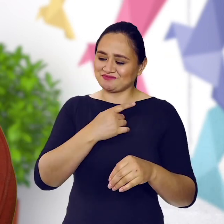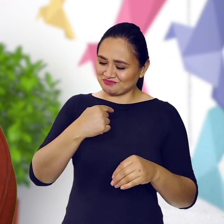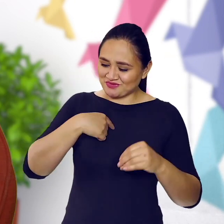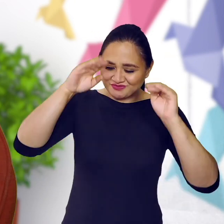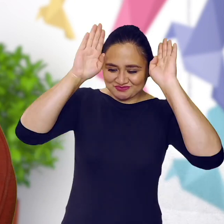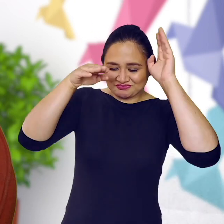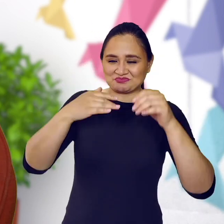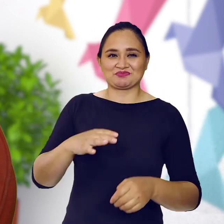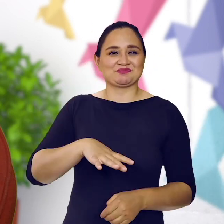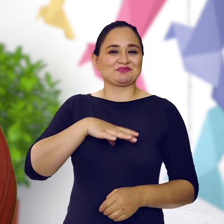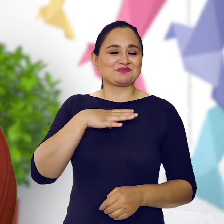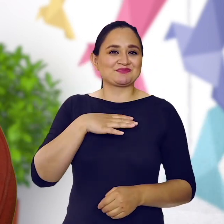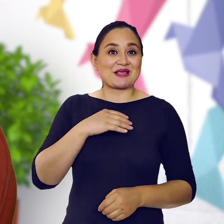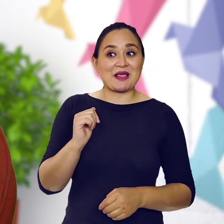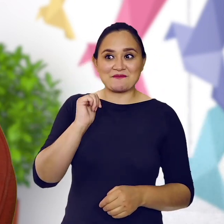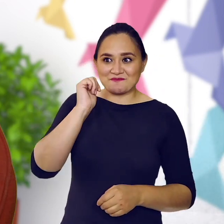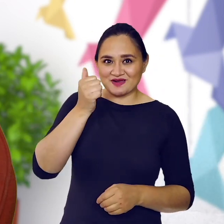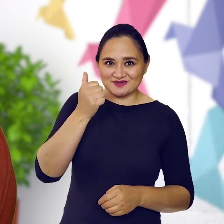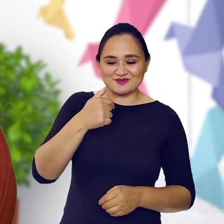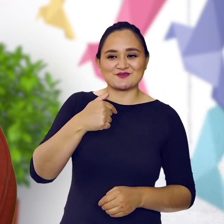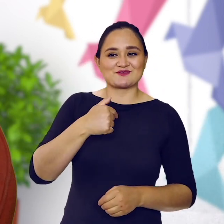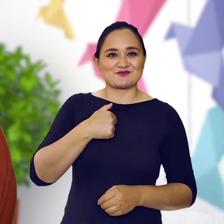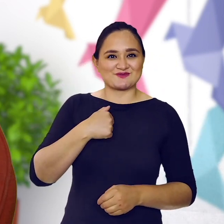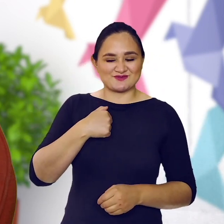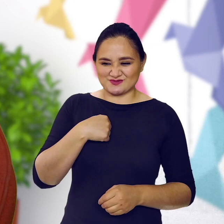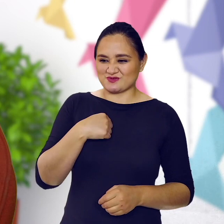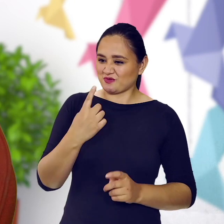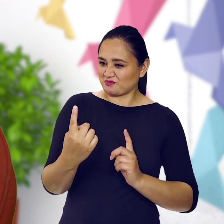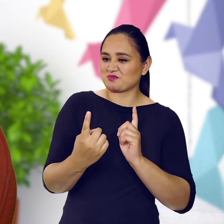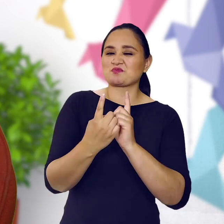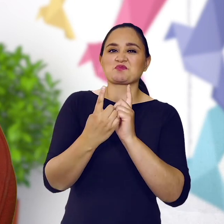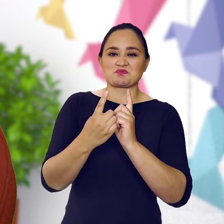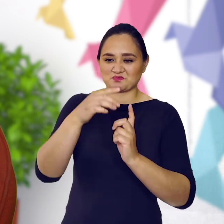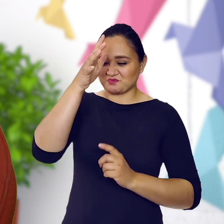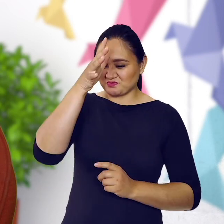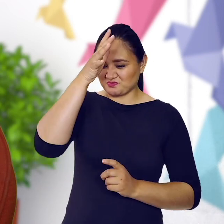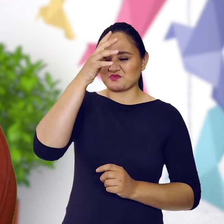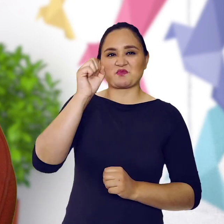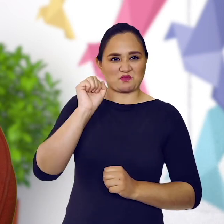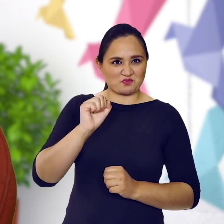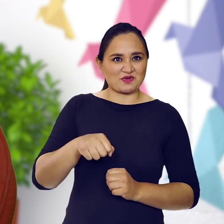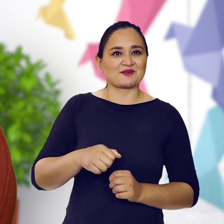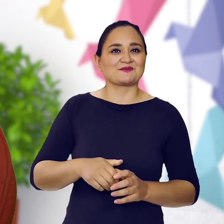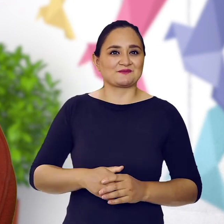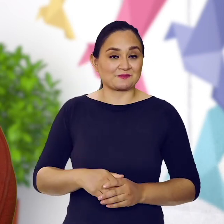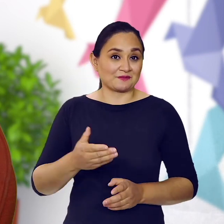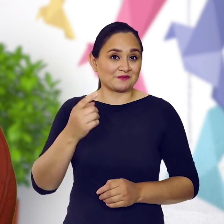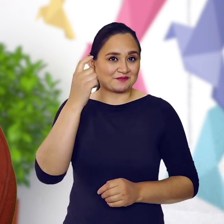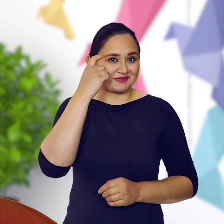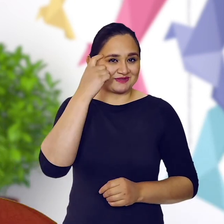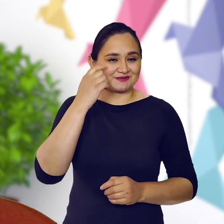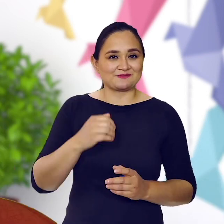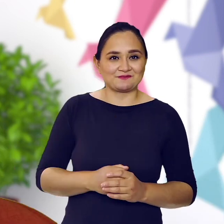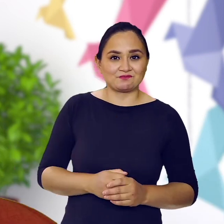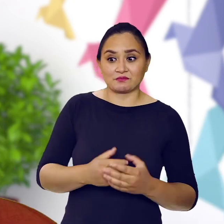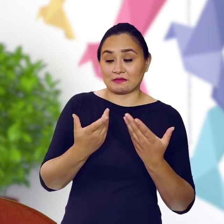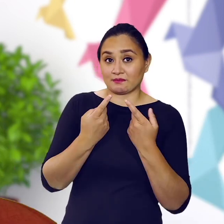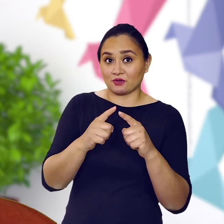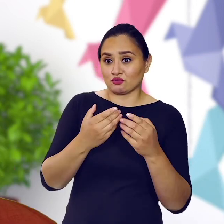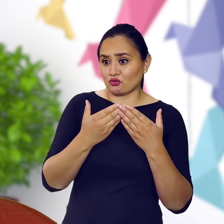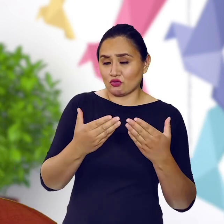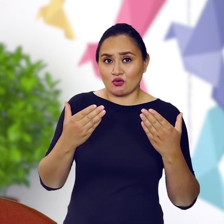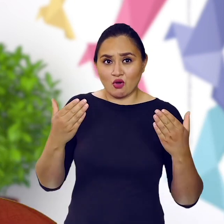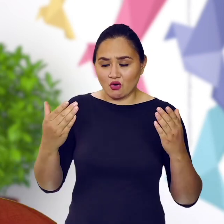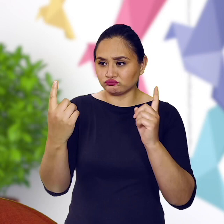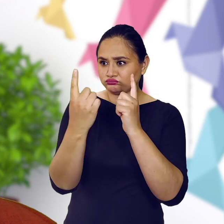burro. Mañana mismo le voy a demostrar a ese ratón lo inteligentes que podemos ser los burros, pensó. Pero las cosas